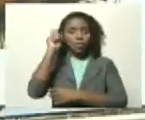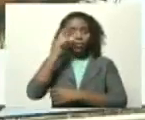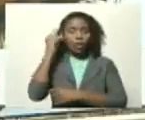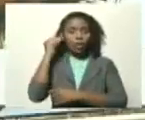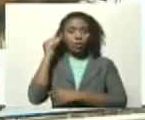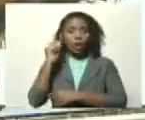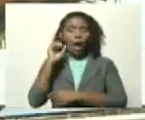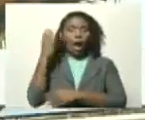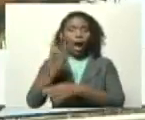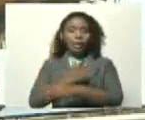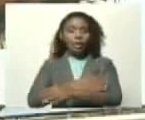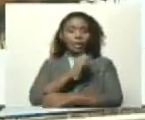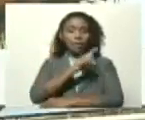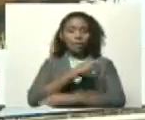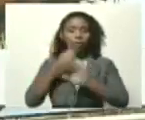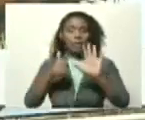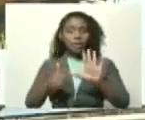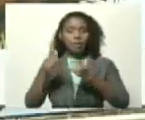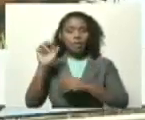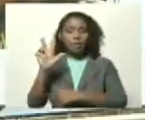eran 163, ahora